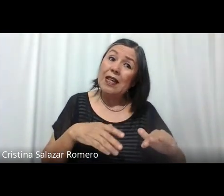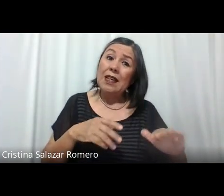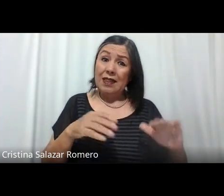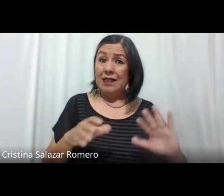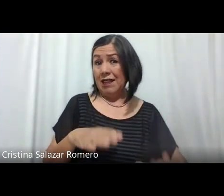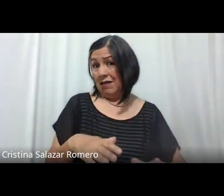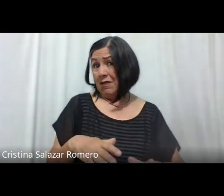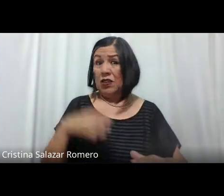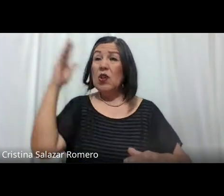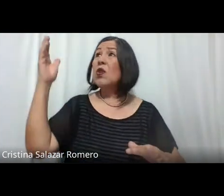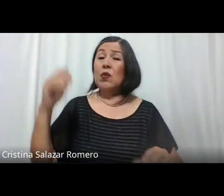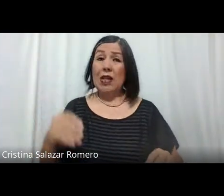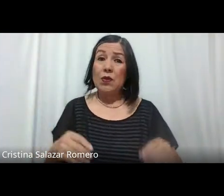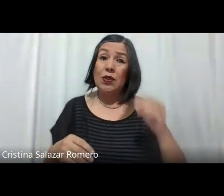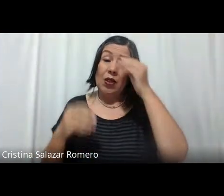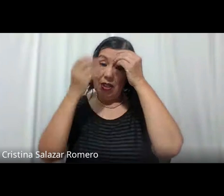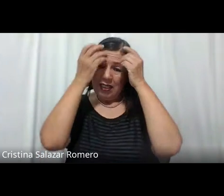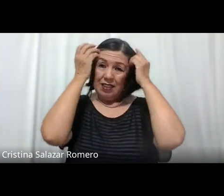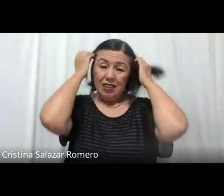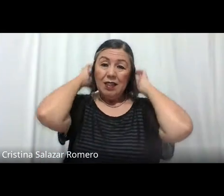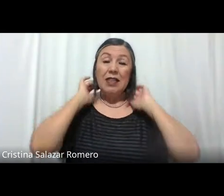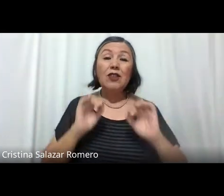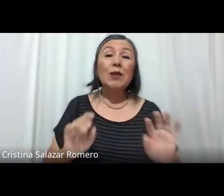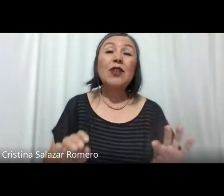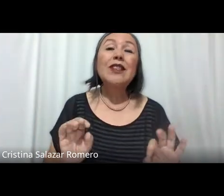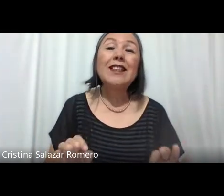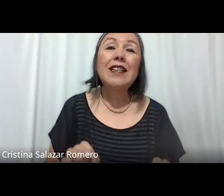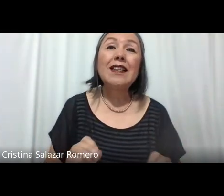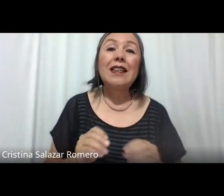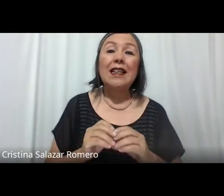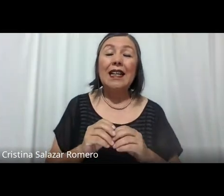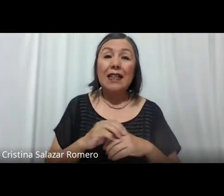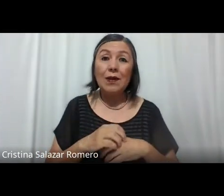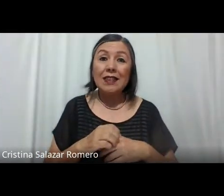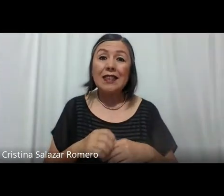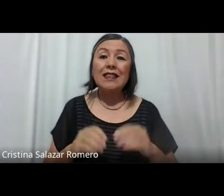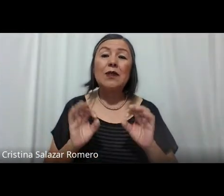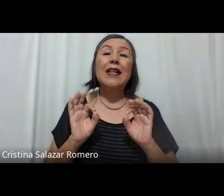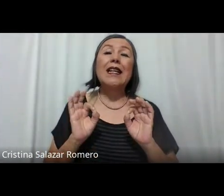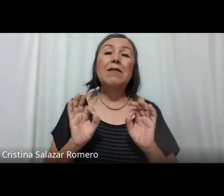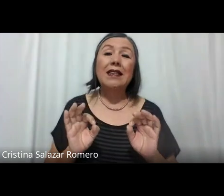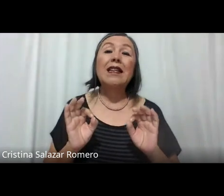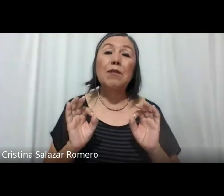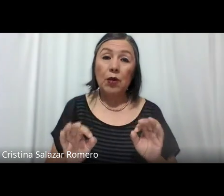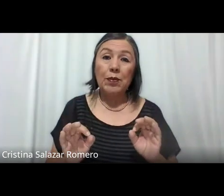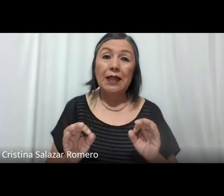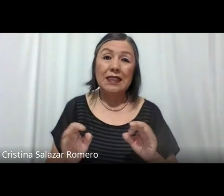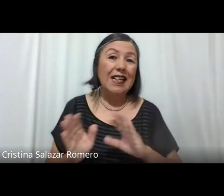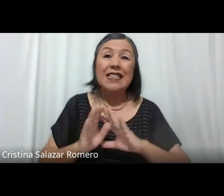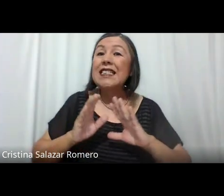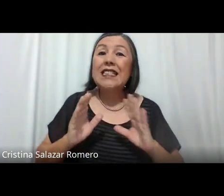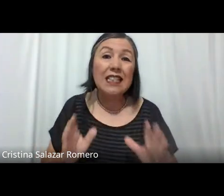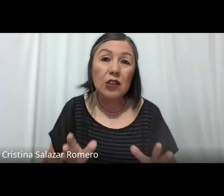persona menor con un adulto, ¿sí? Y sobre todo entender que la lengua de señas tiene una gramática propia,